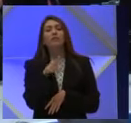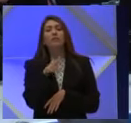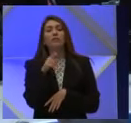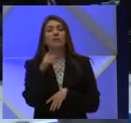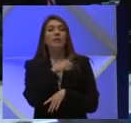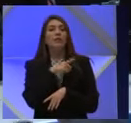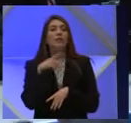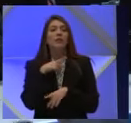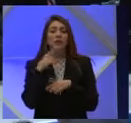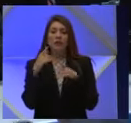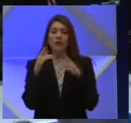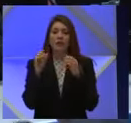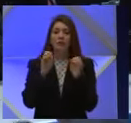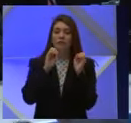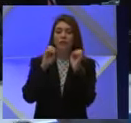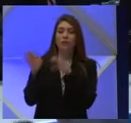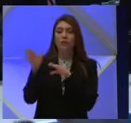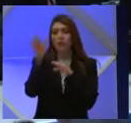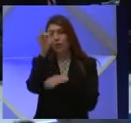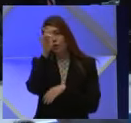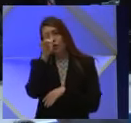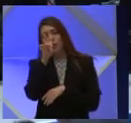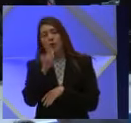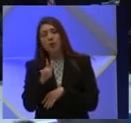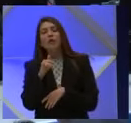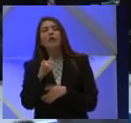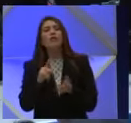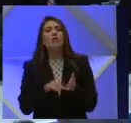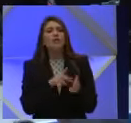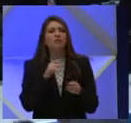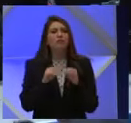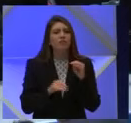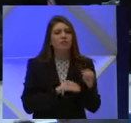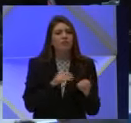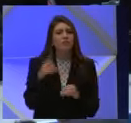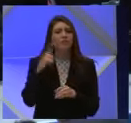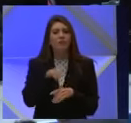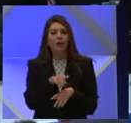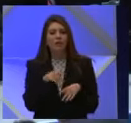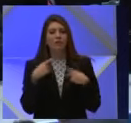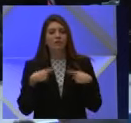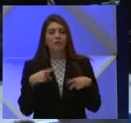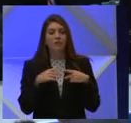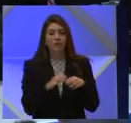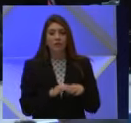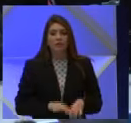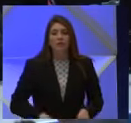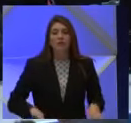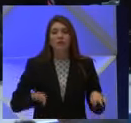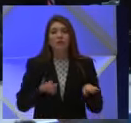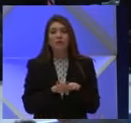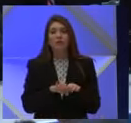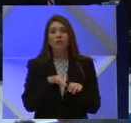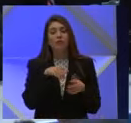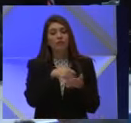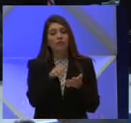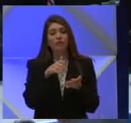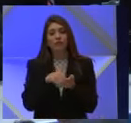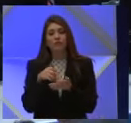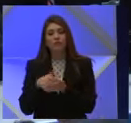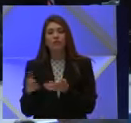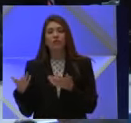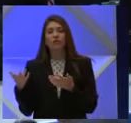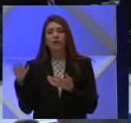y reinventarse para no deshacerse de su gente más valiosa no dejar sin empleo a sus científicos a sus